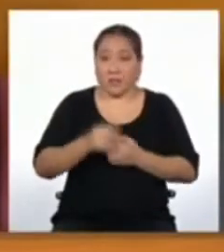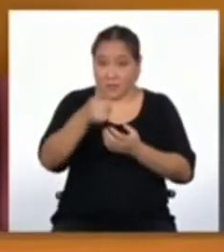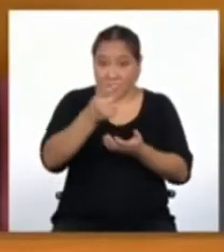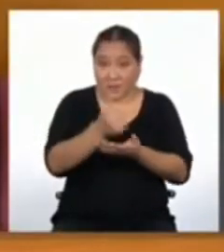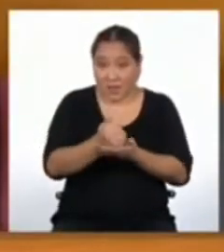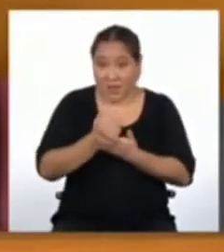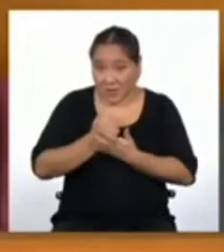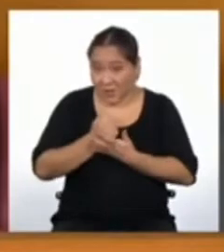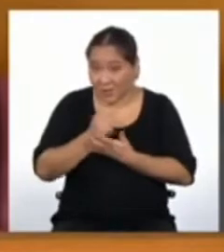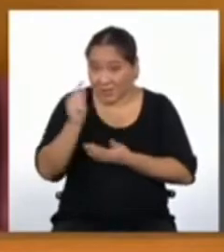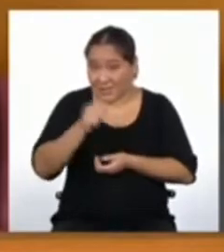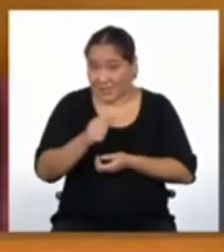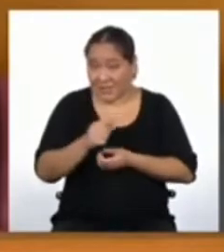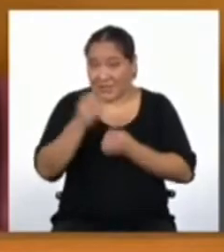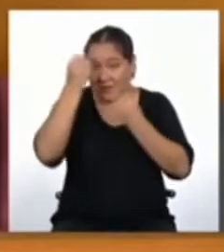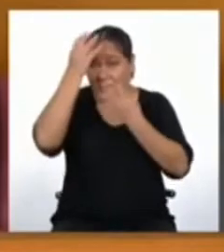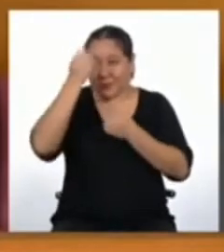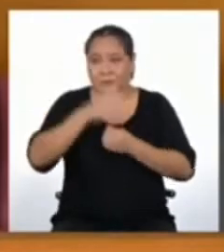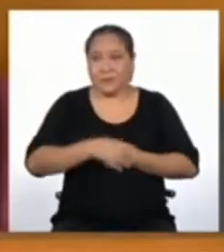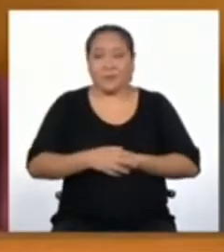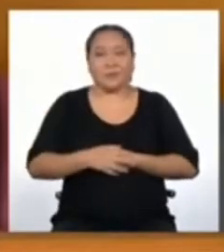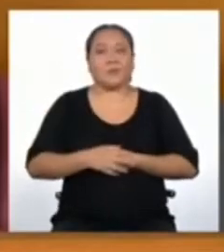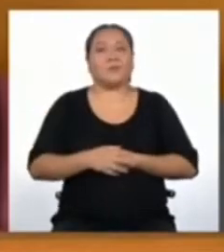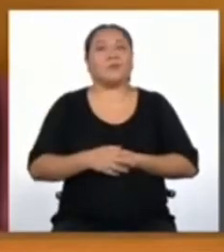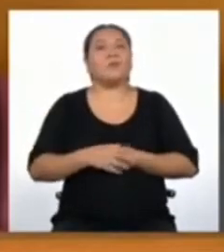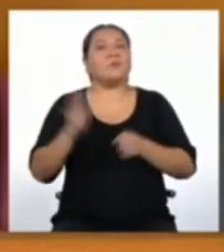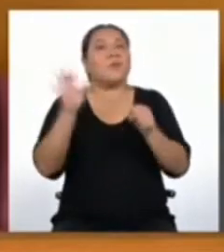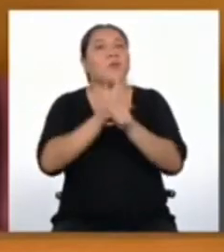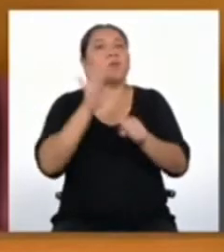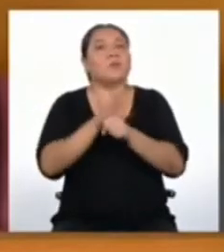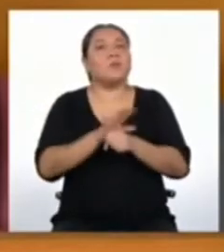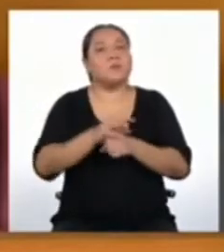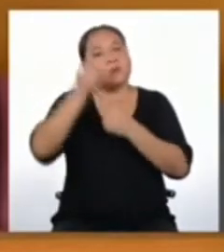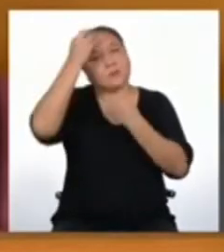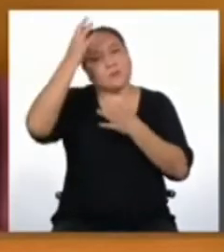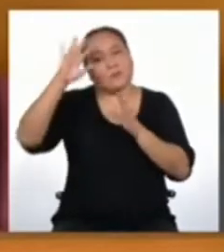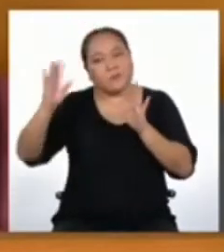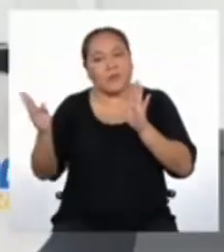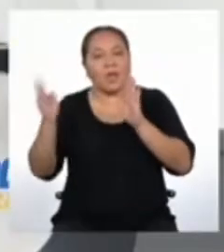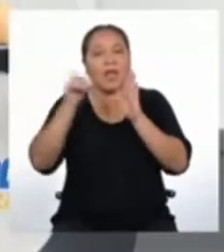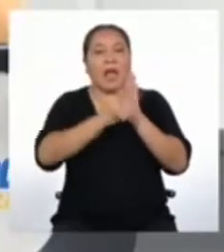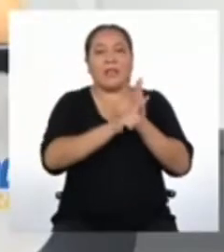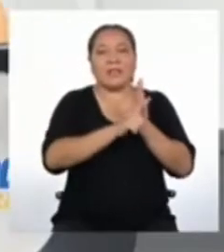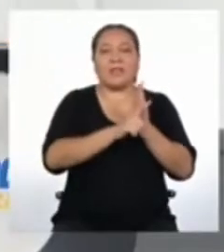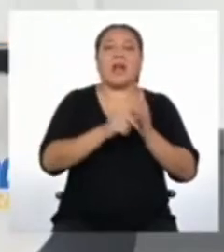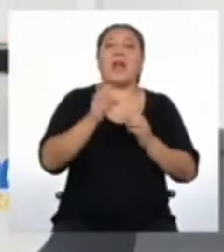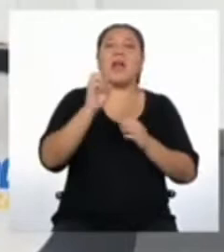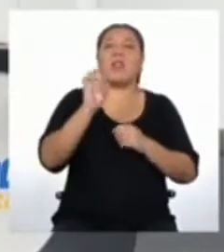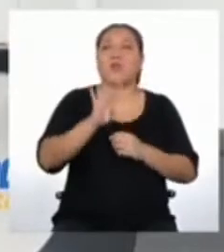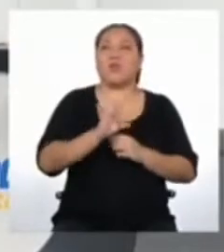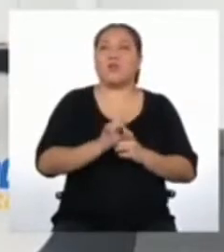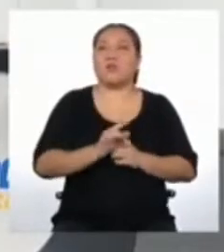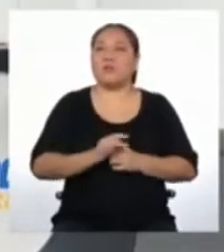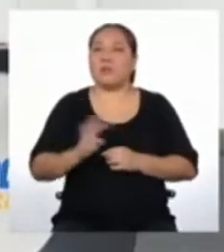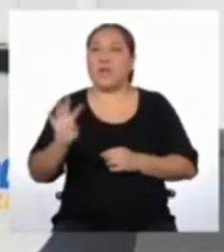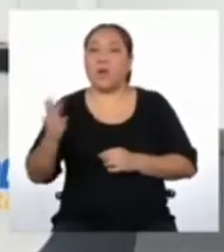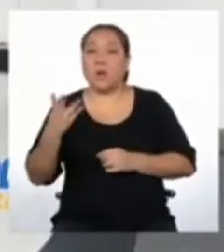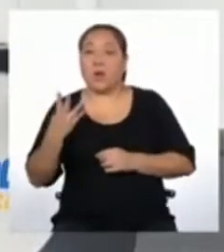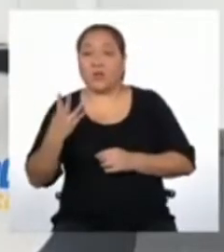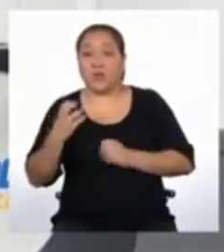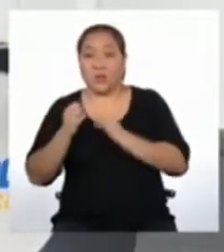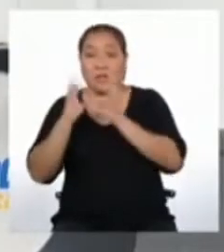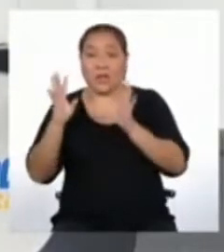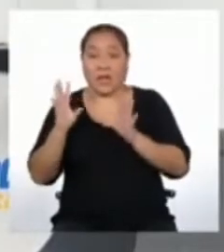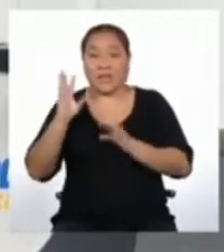mano con eso, Yanira? ¿Qué tal si completamos la información hasta el día 8? Si al cuarto día vendió 62